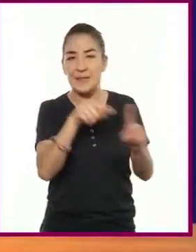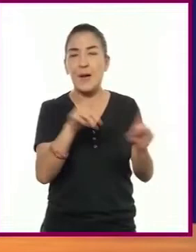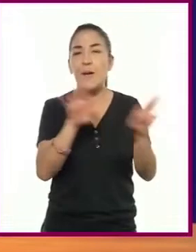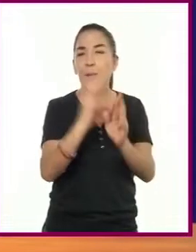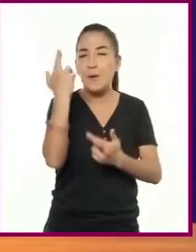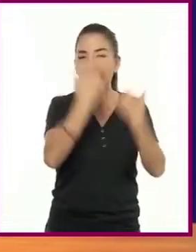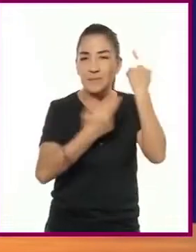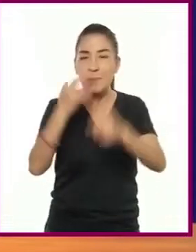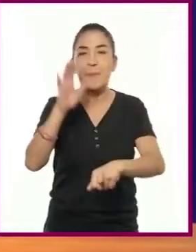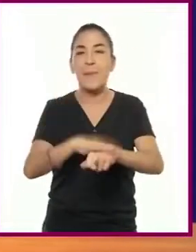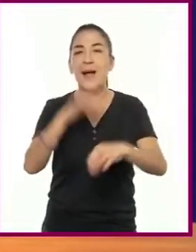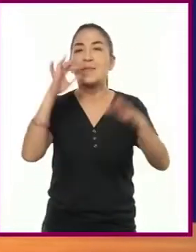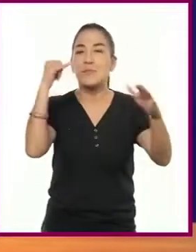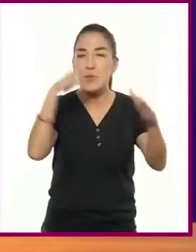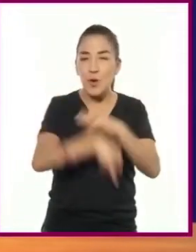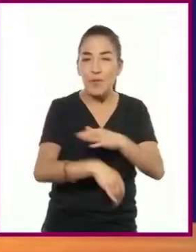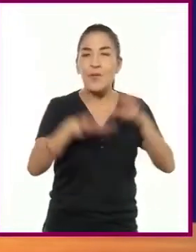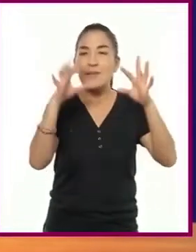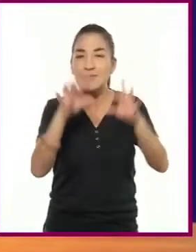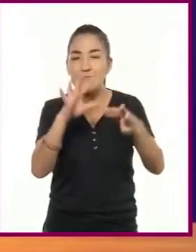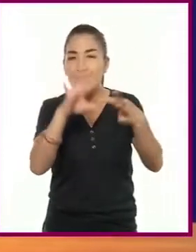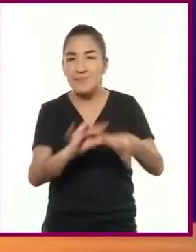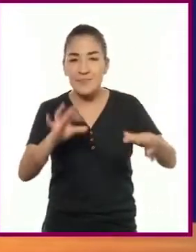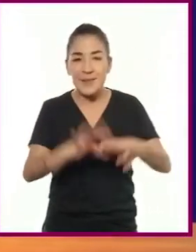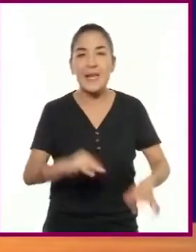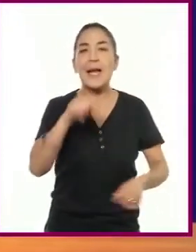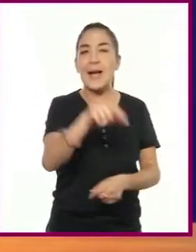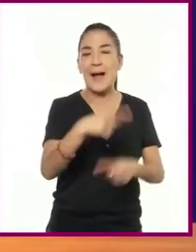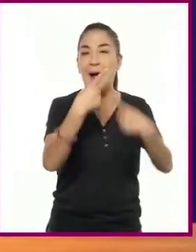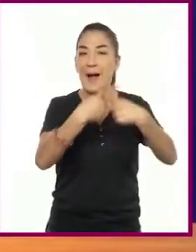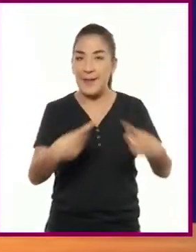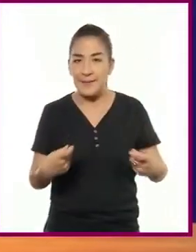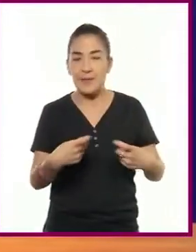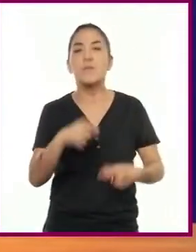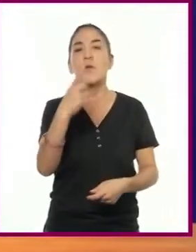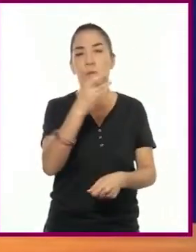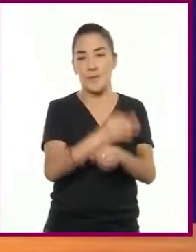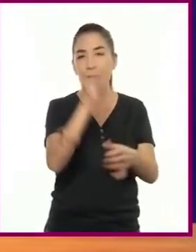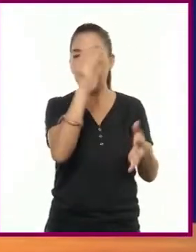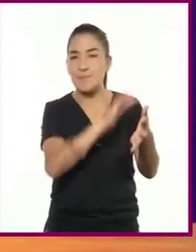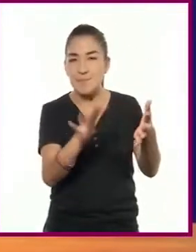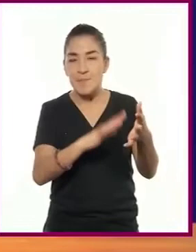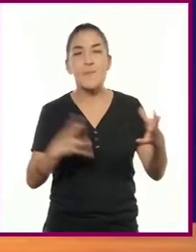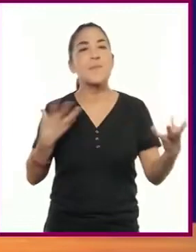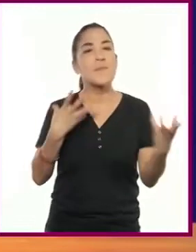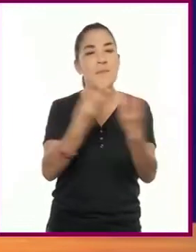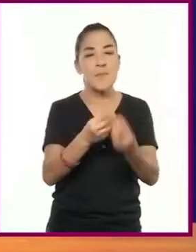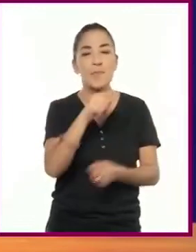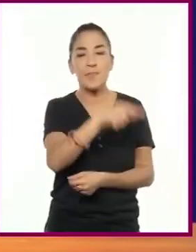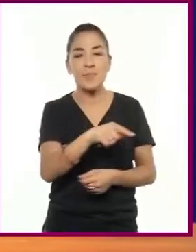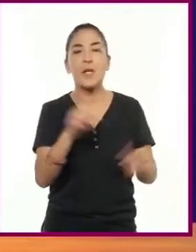más detalle la riqueza que puede lograrse con los adjetivos, leamos juntos